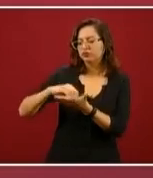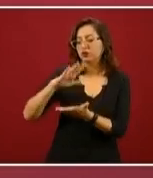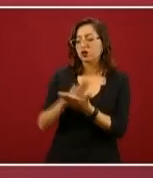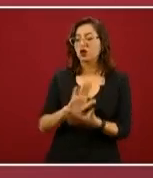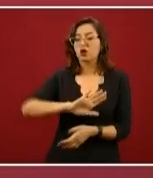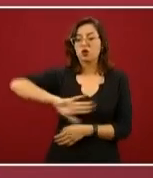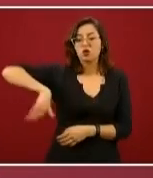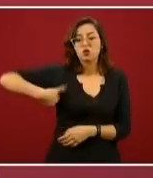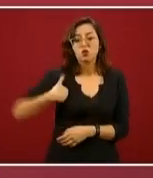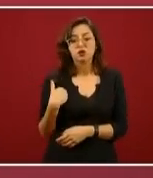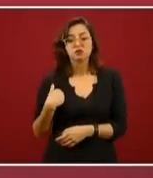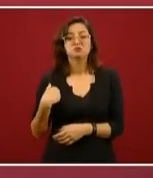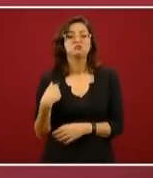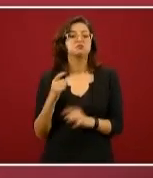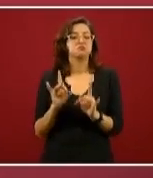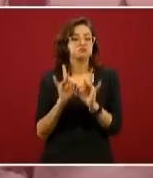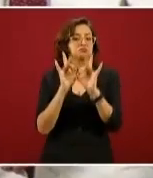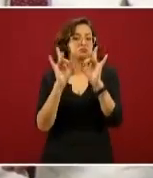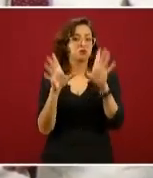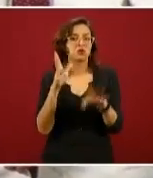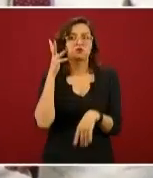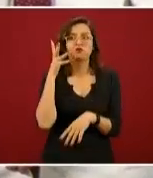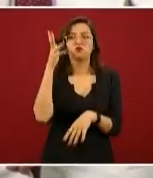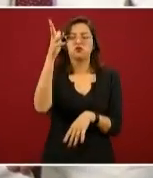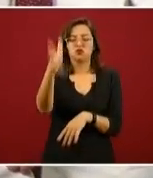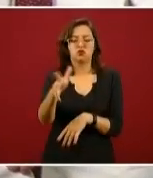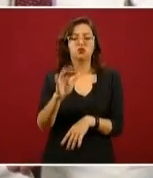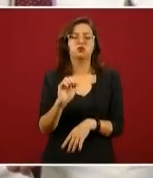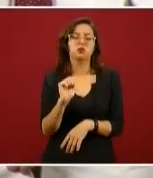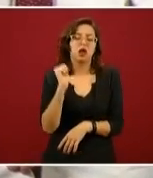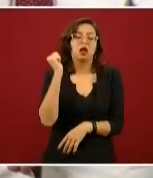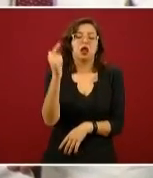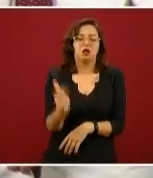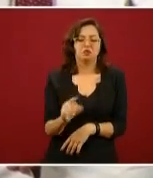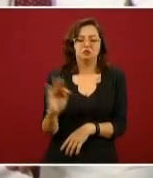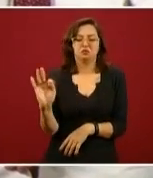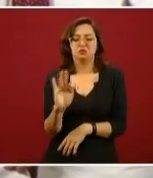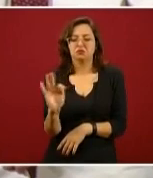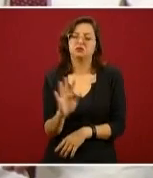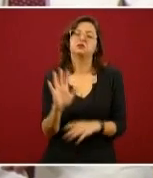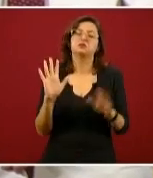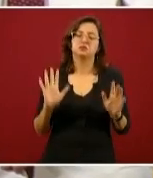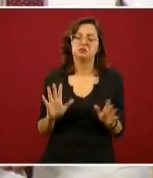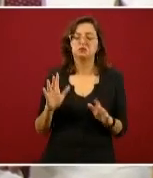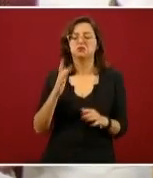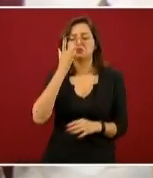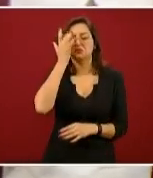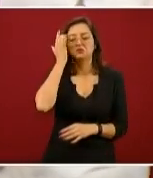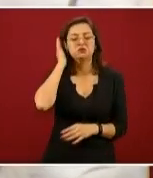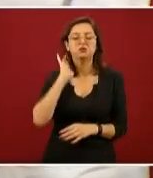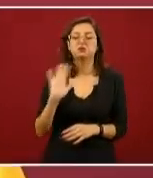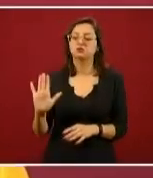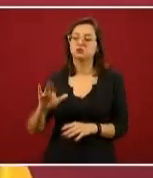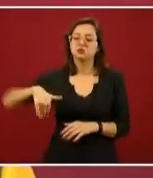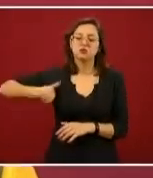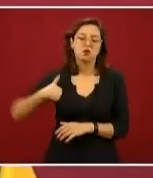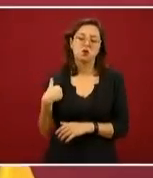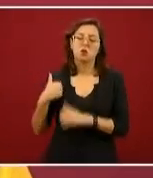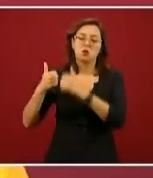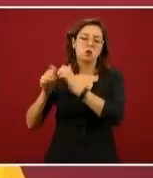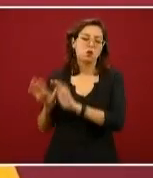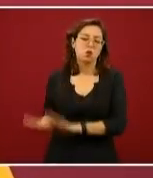para poderlos tener en resguardo y emplearlos en alguna otra, en algún otro momento, como se